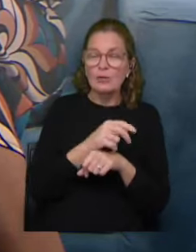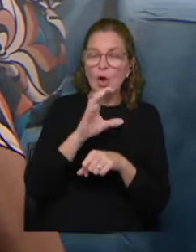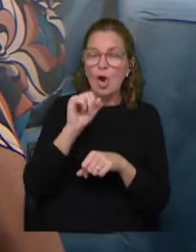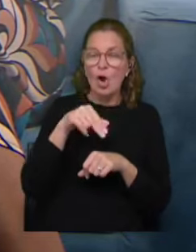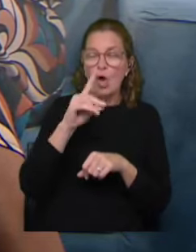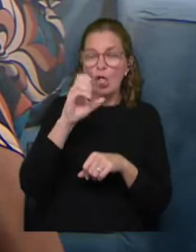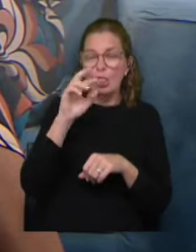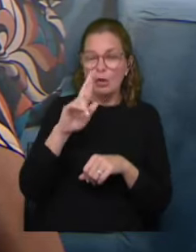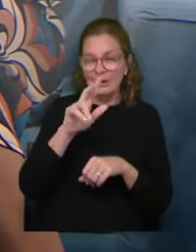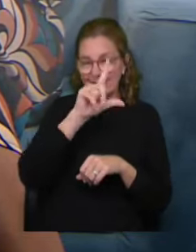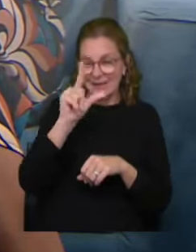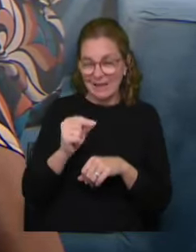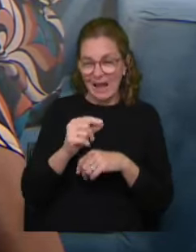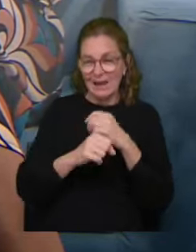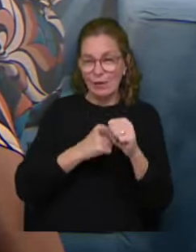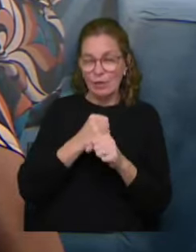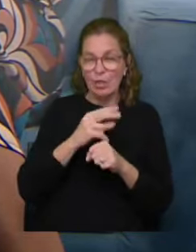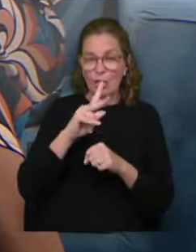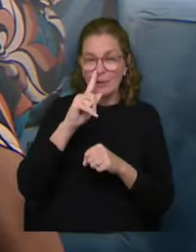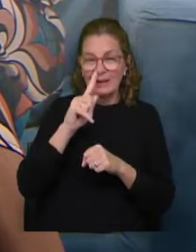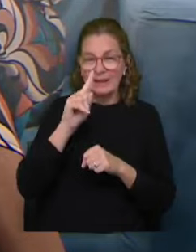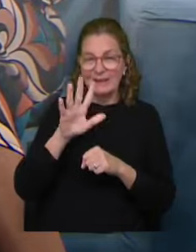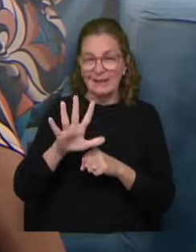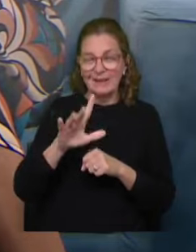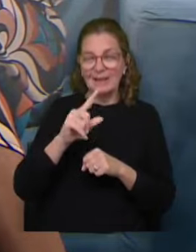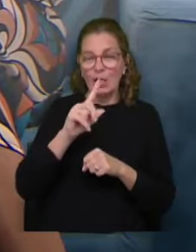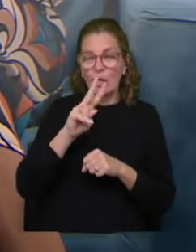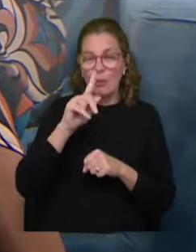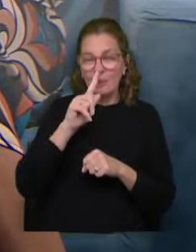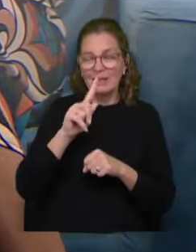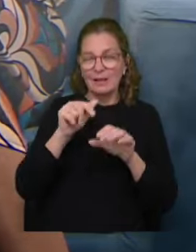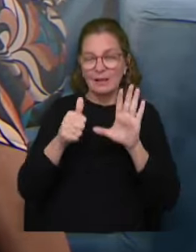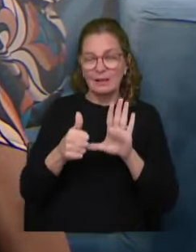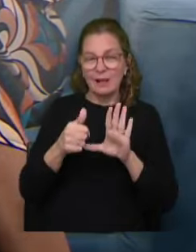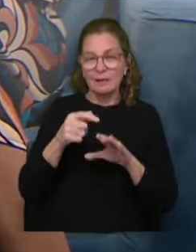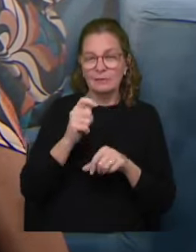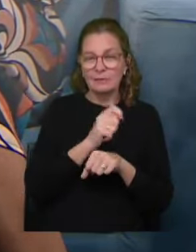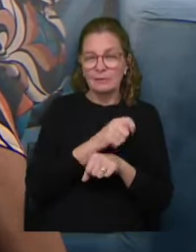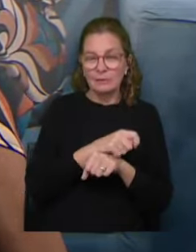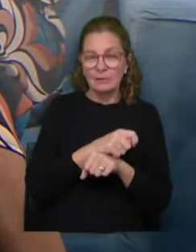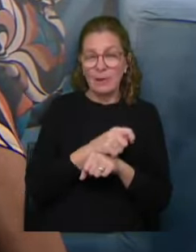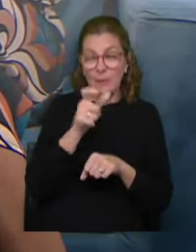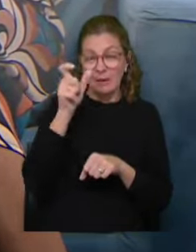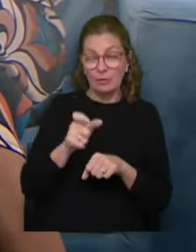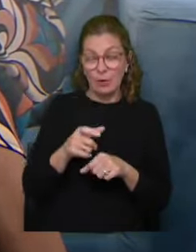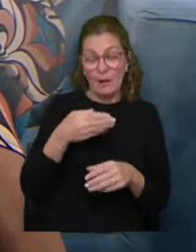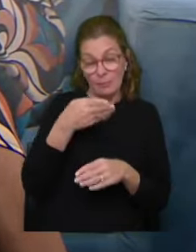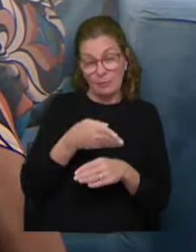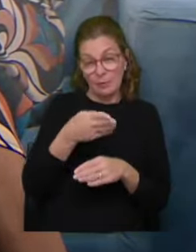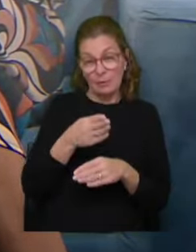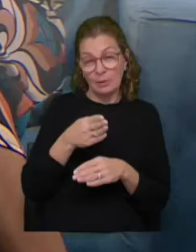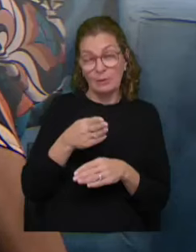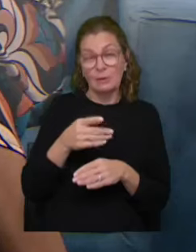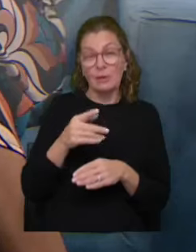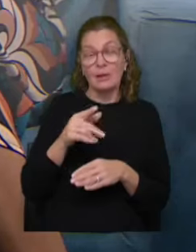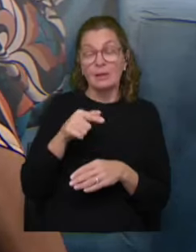realizó en Italia entre 2015 y 2016, donde finalmente fueron condenados represores que participaron de la